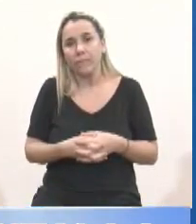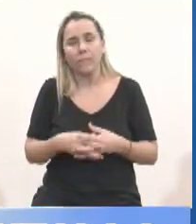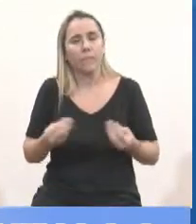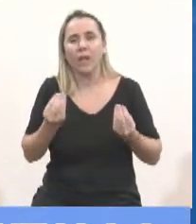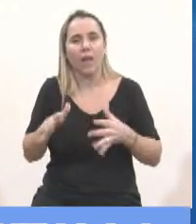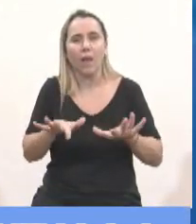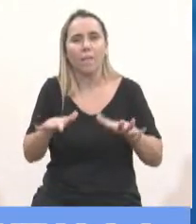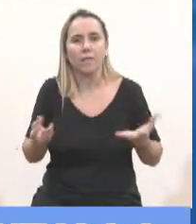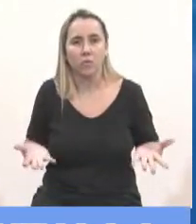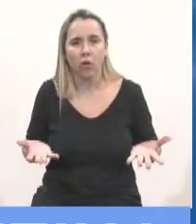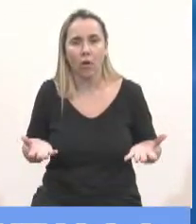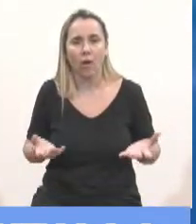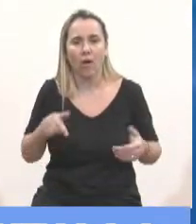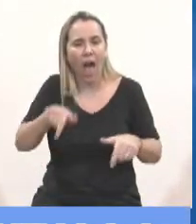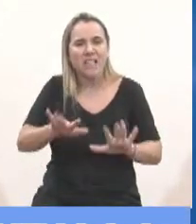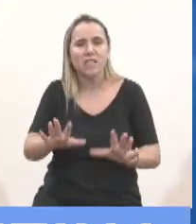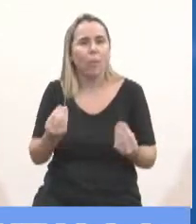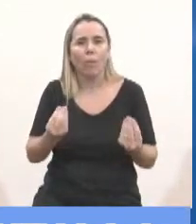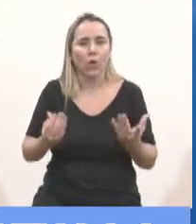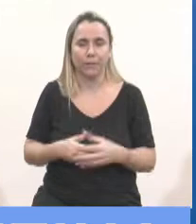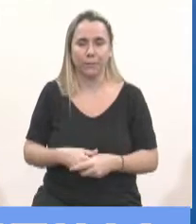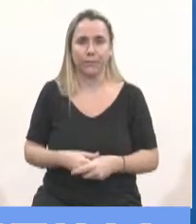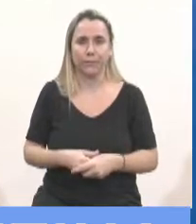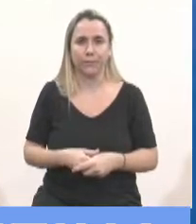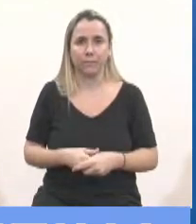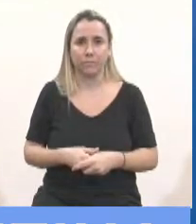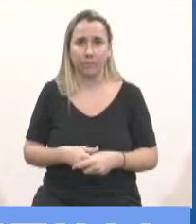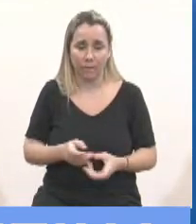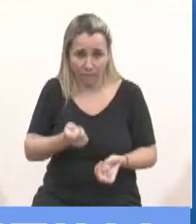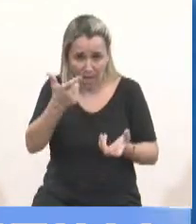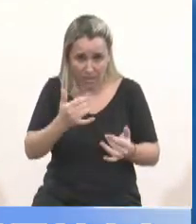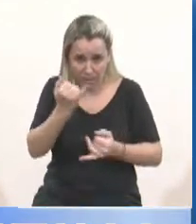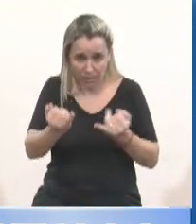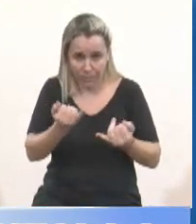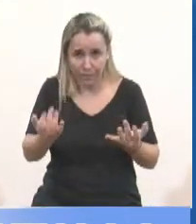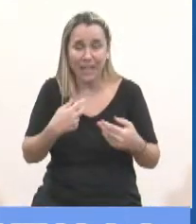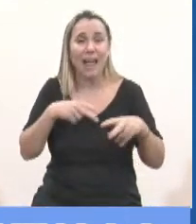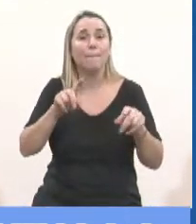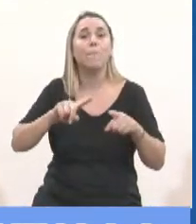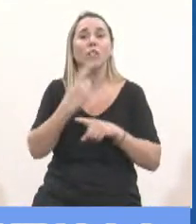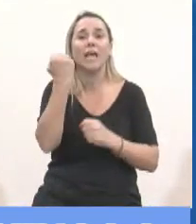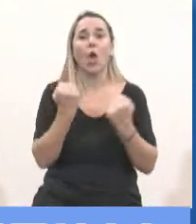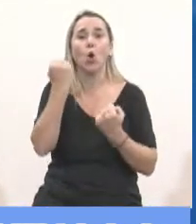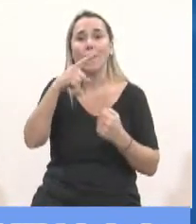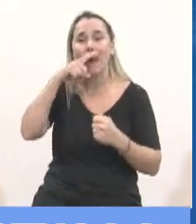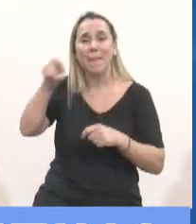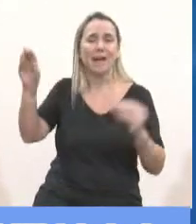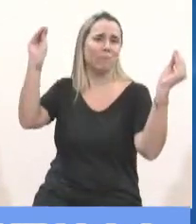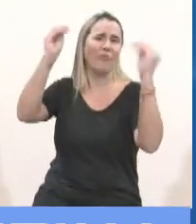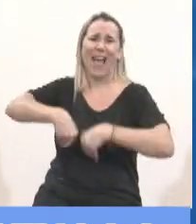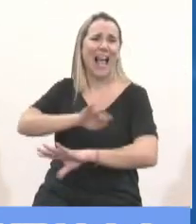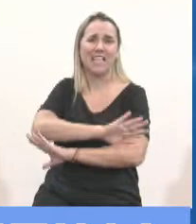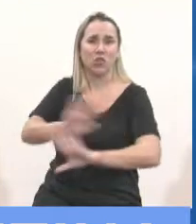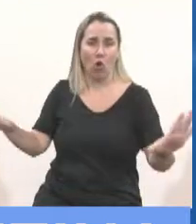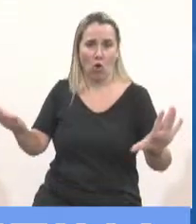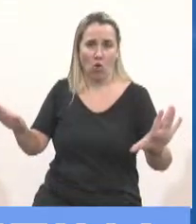¿qué pasó acá? ¿Por qué pasó esto? Es sencillo el tema. La política económica de Macri fracasó